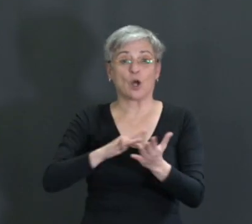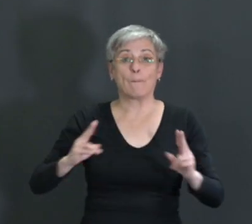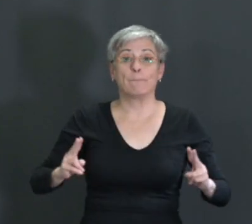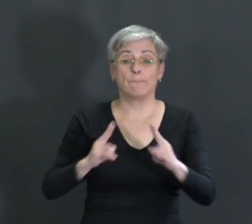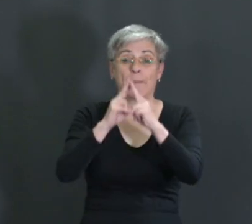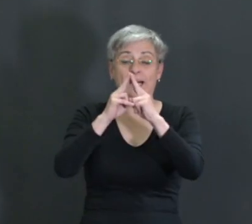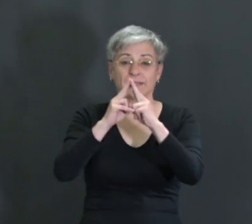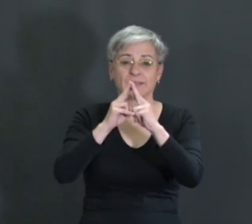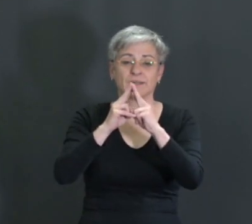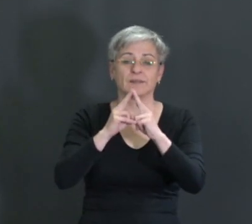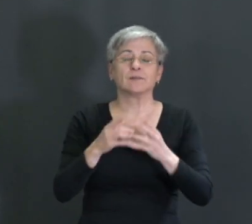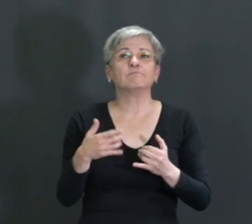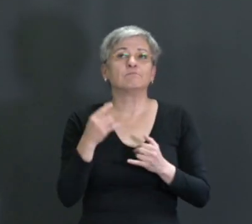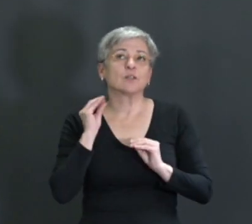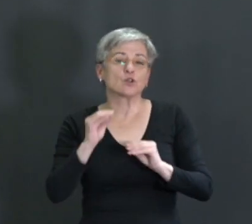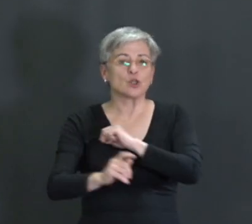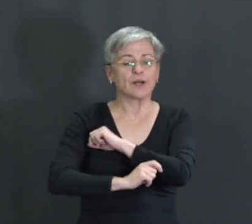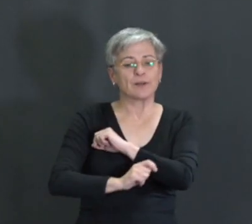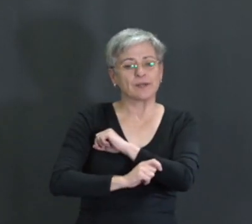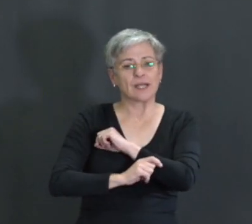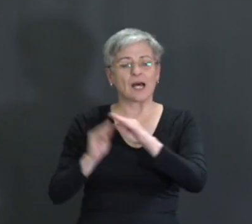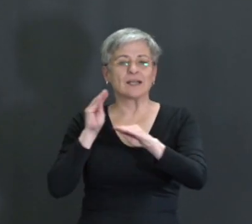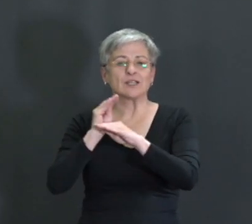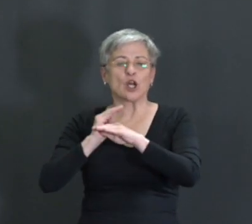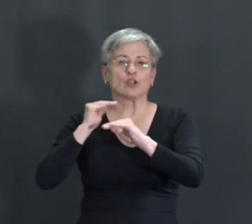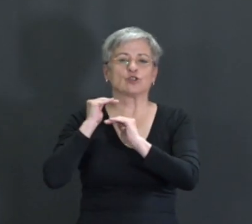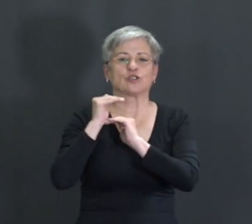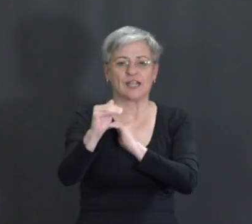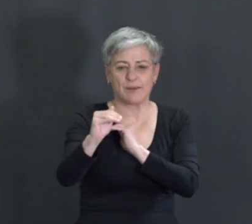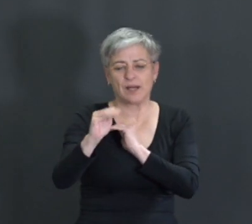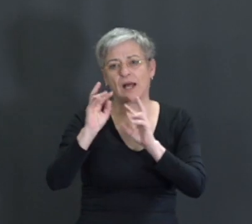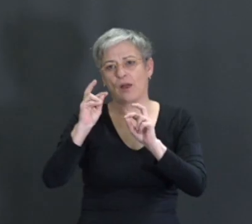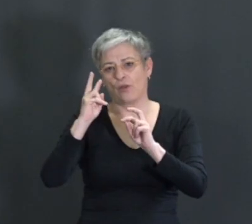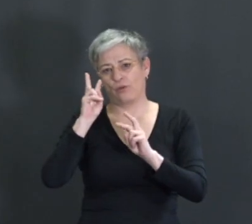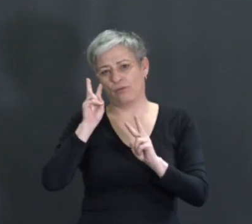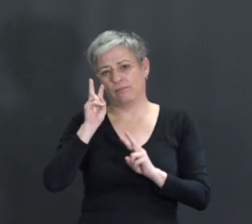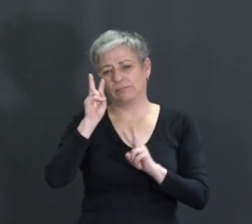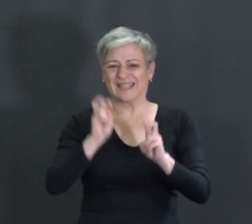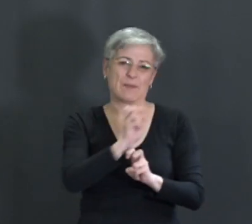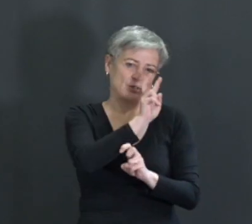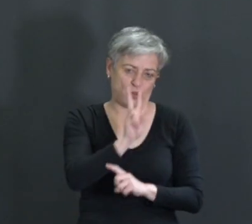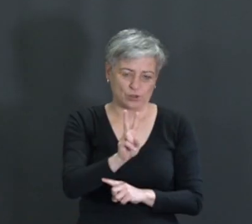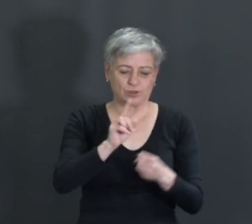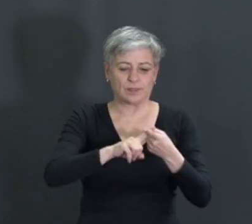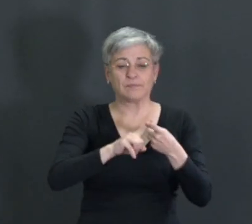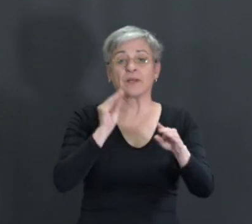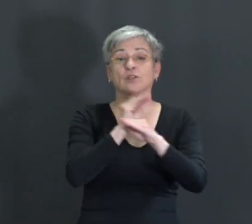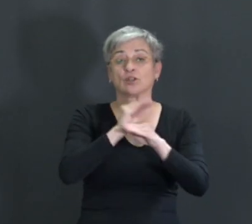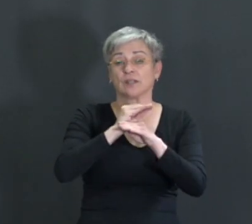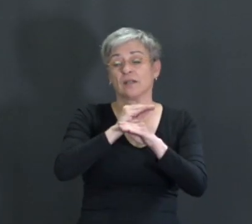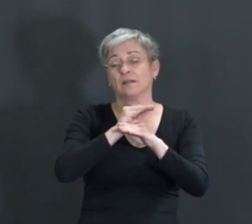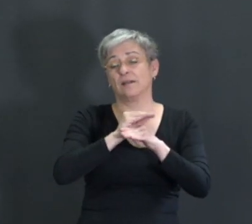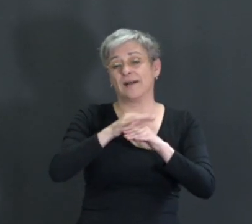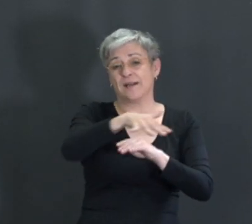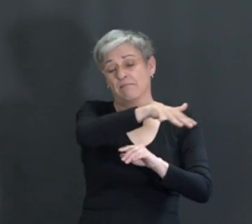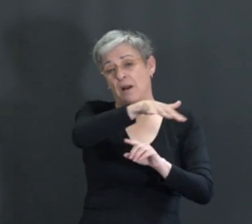línea estratégica suya la sostenibilidad en 2 ámbitos. La sostenibilidad medioambiental, y